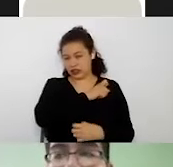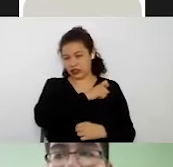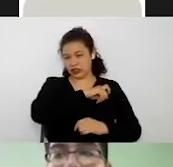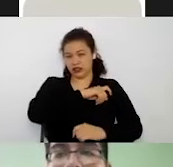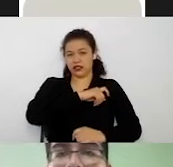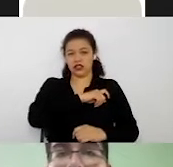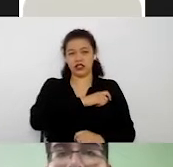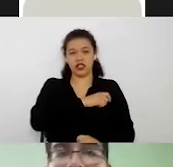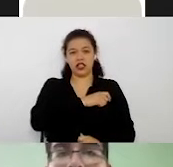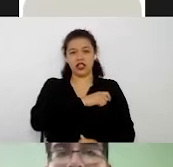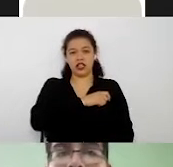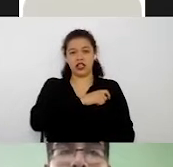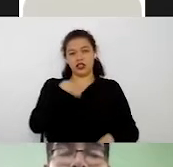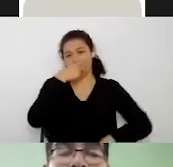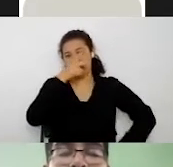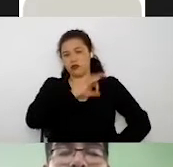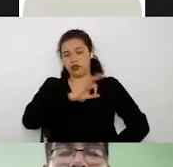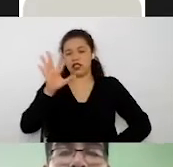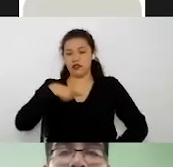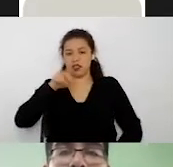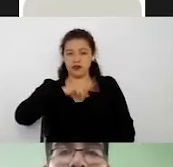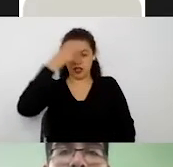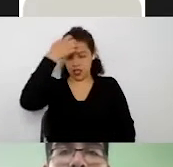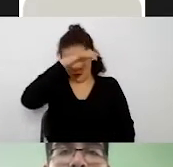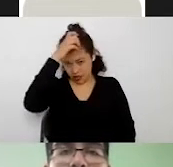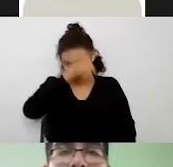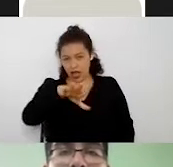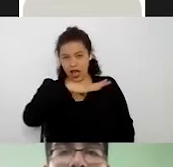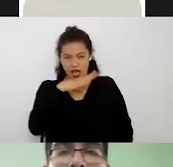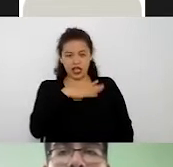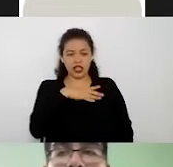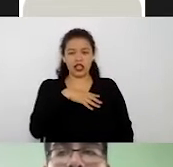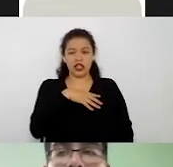que eh, tengo experiencia y que tengo